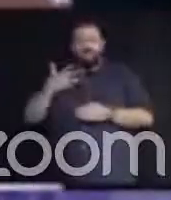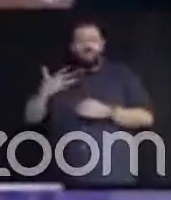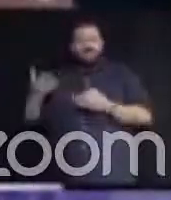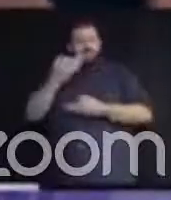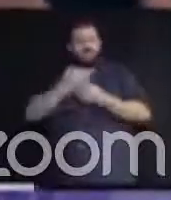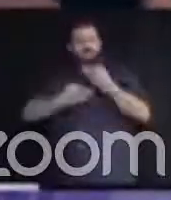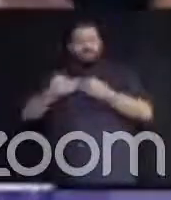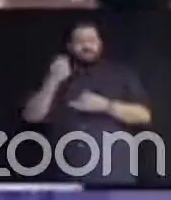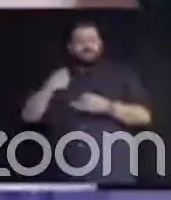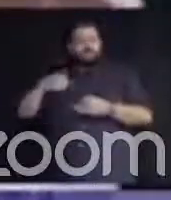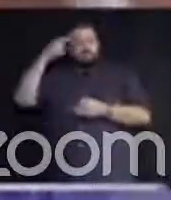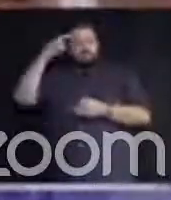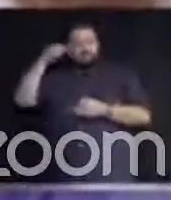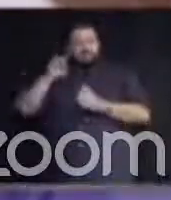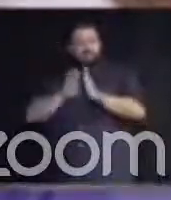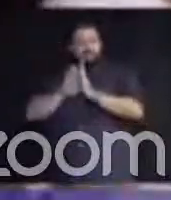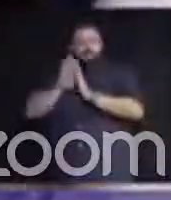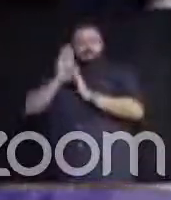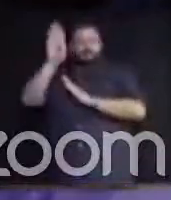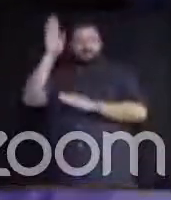todo para crecer.